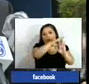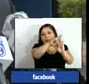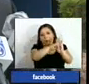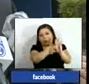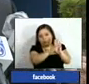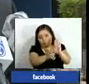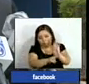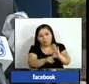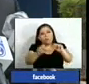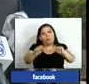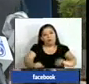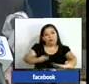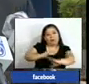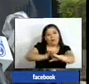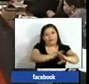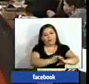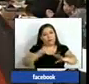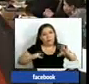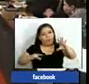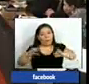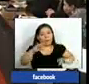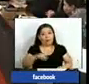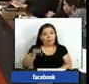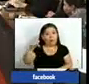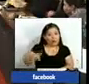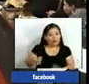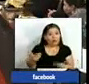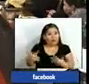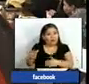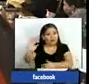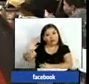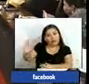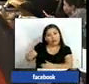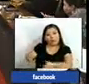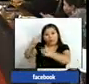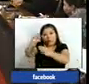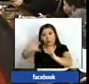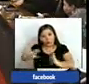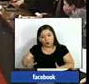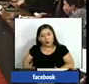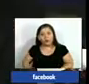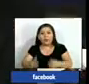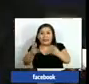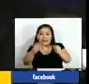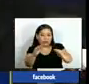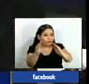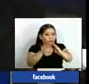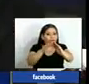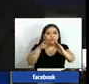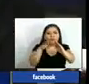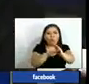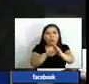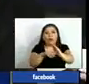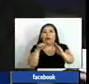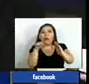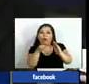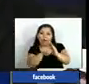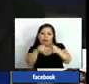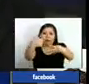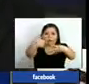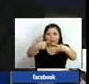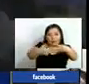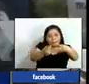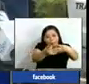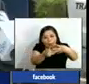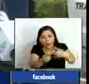poder prevenir el contagio masivo de este virus. Actualmente el Ejecutivo ha pedido un régimen de excepción y cuarentena domiciliar por